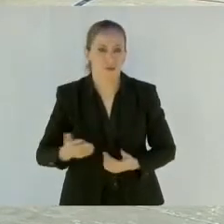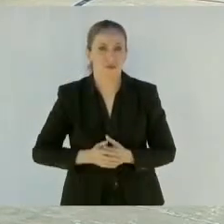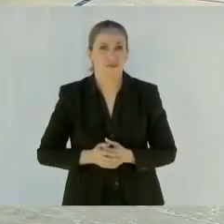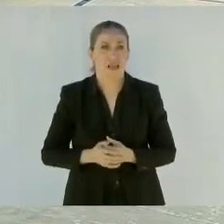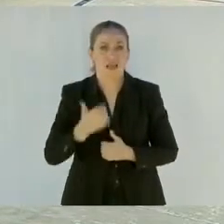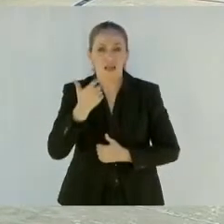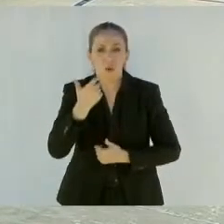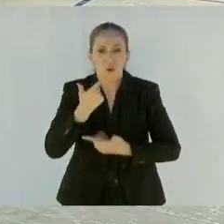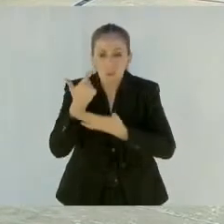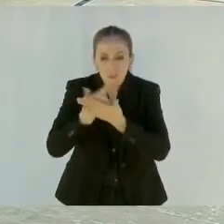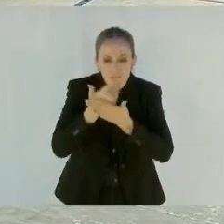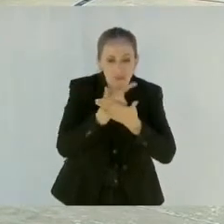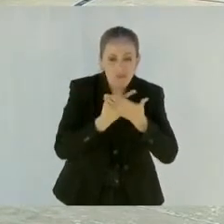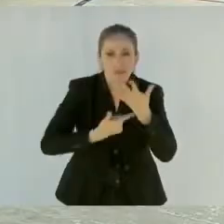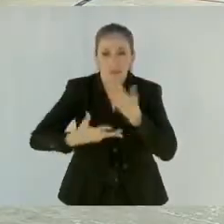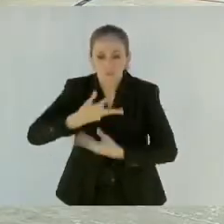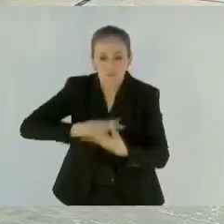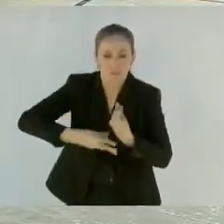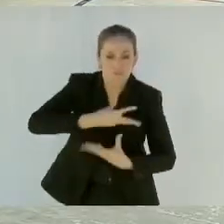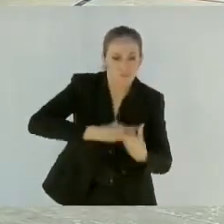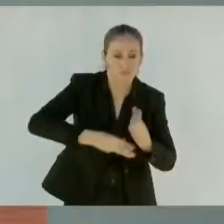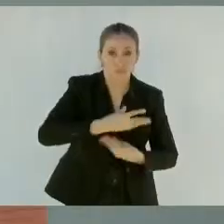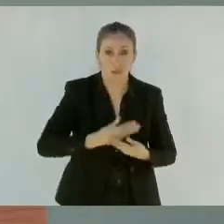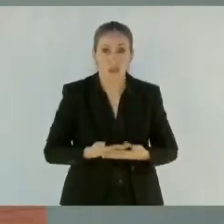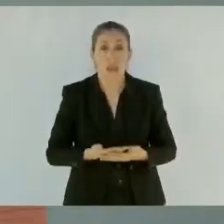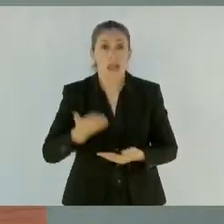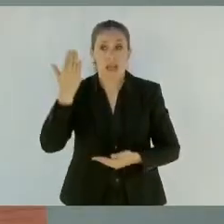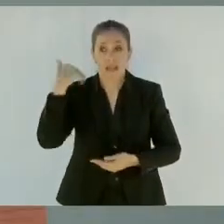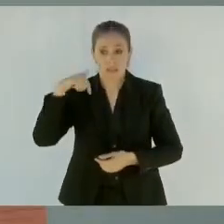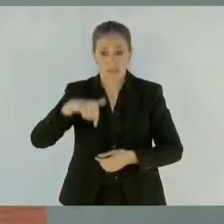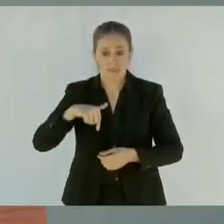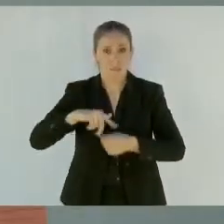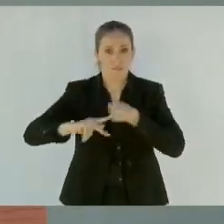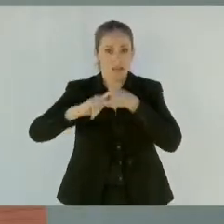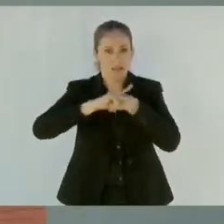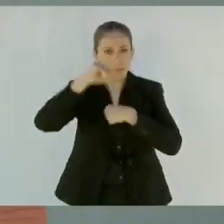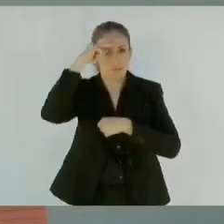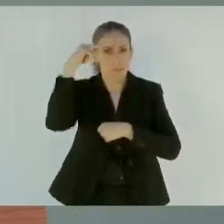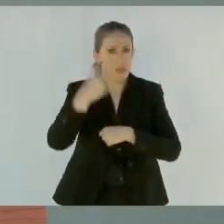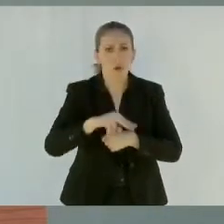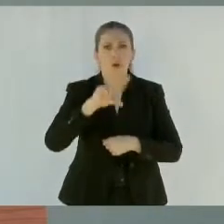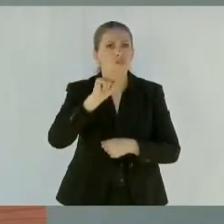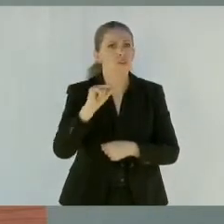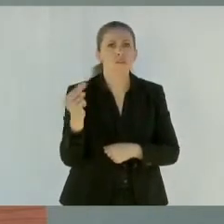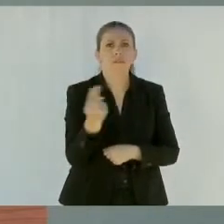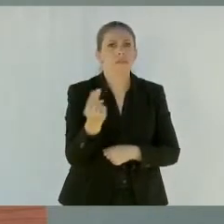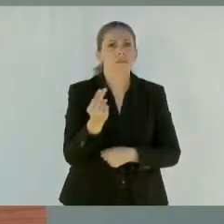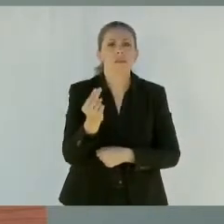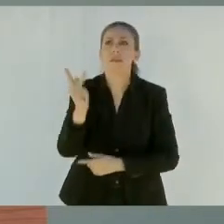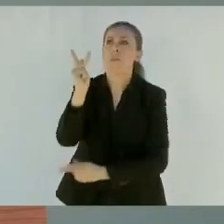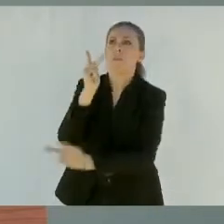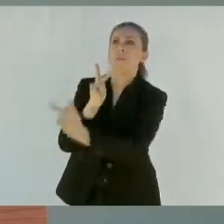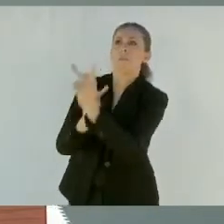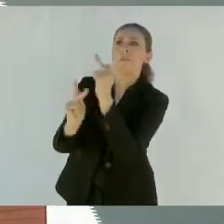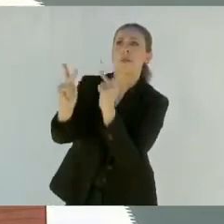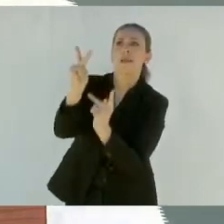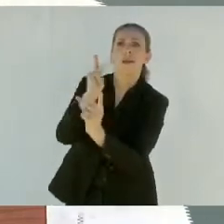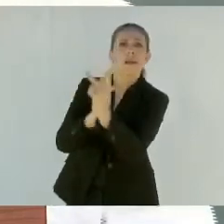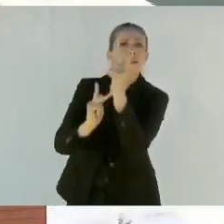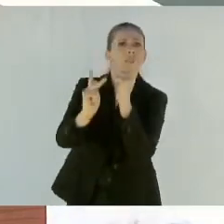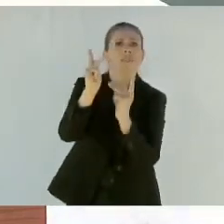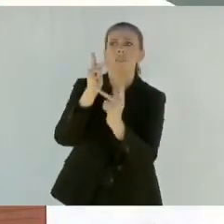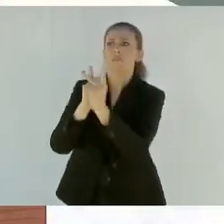necesidad de recurrir a créditos. ¿Por qué? Porque no se